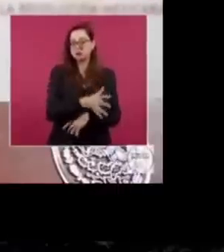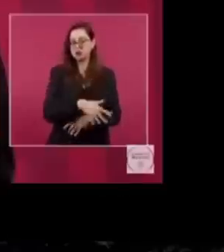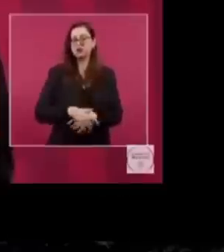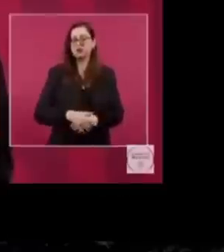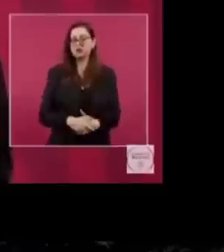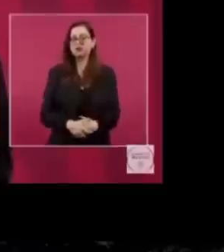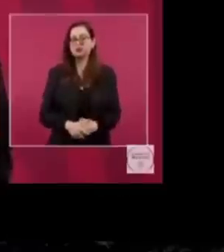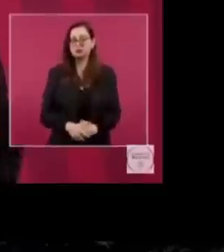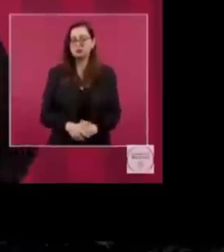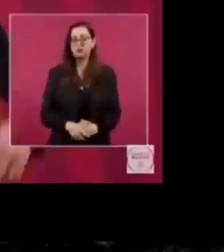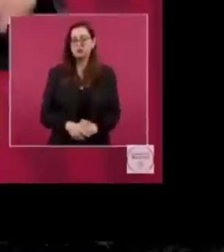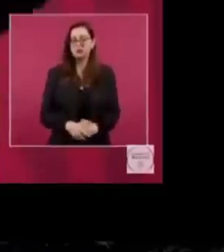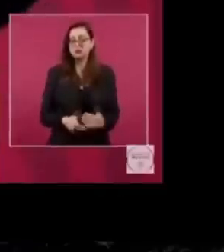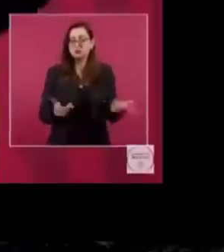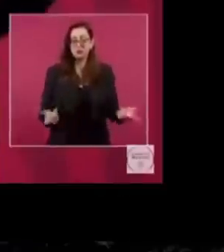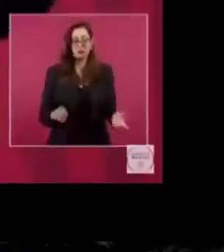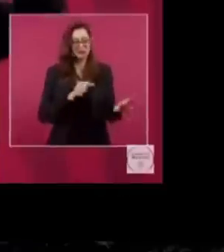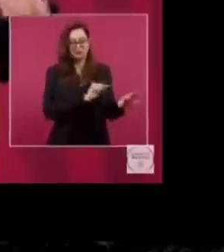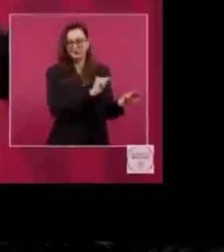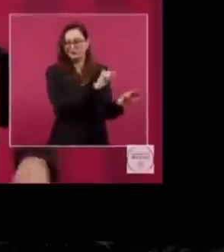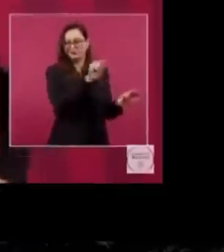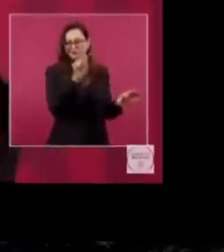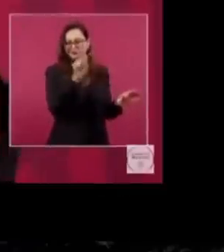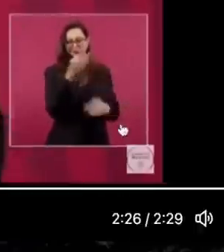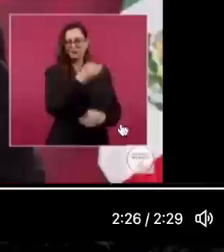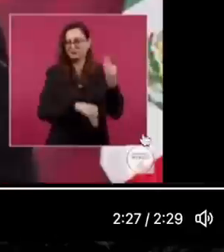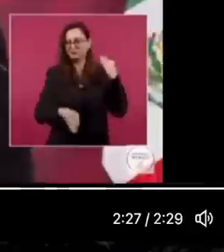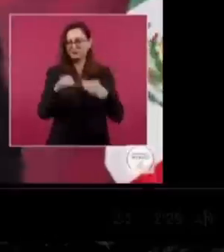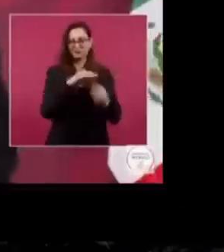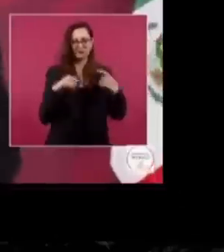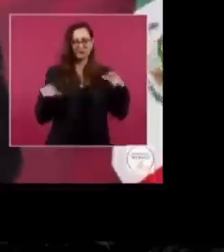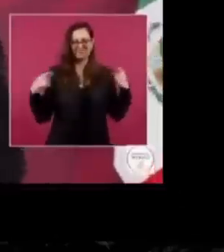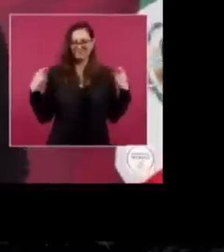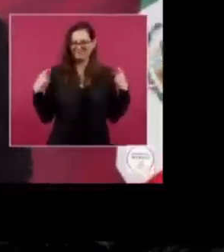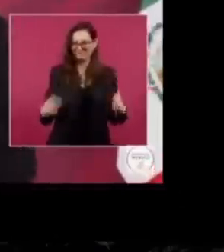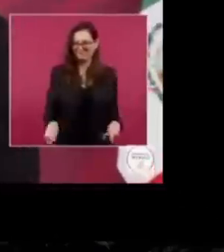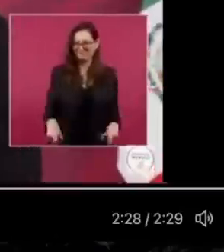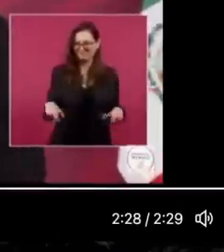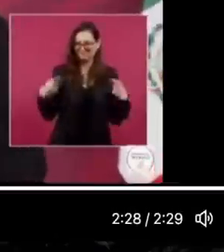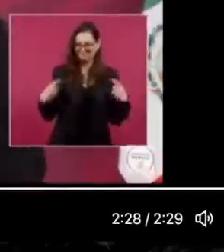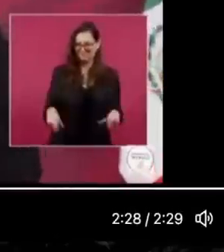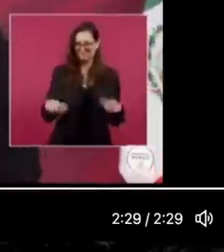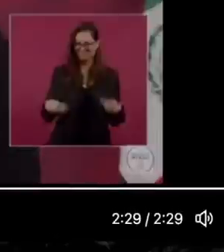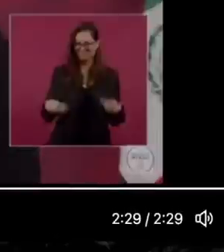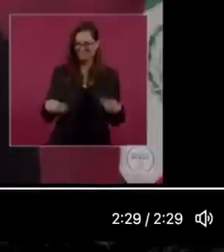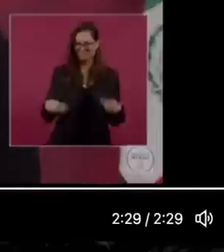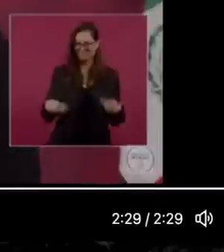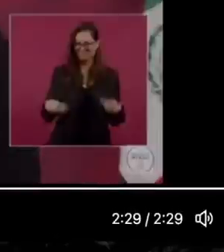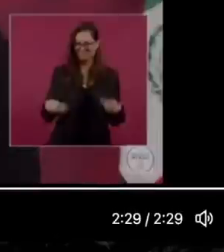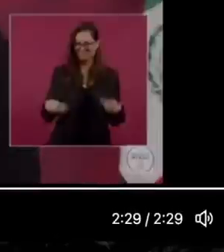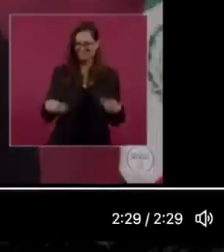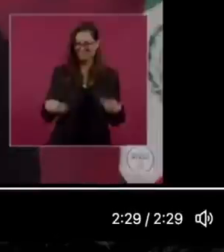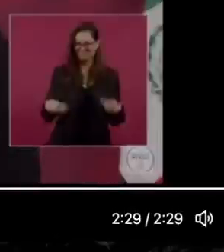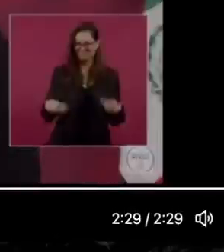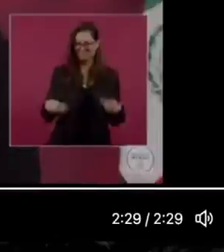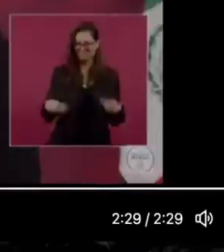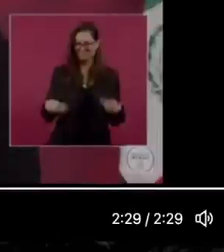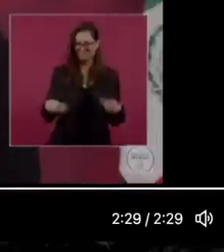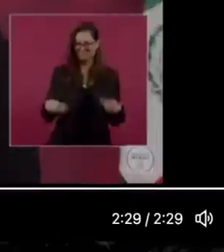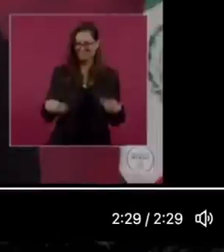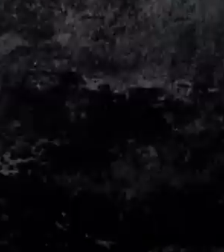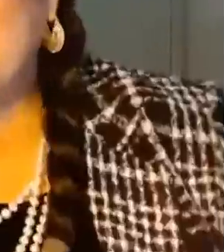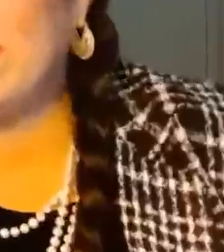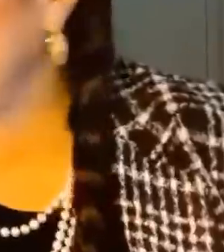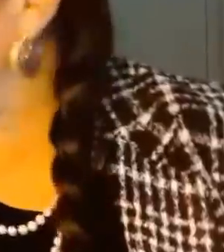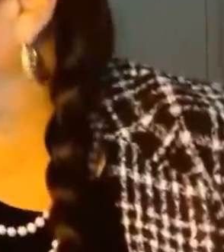¿verdad? Y así todos ellos. Y diferencias, claro que tenemos. Bueno,